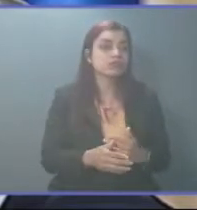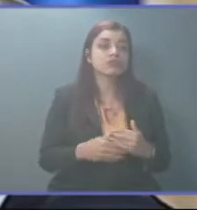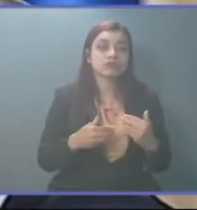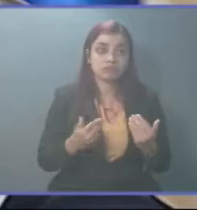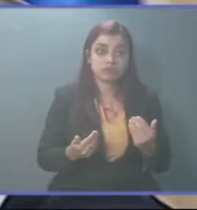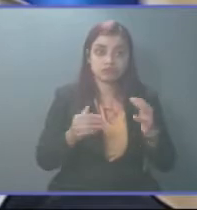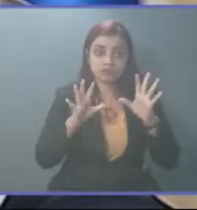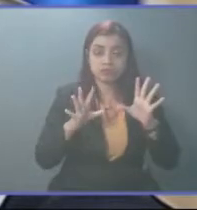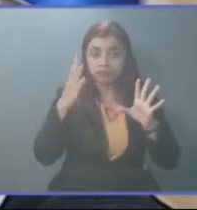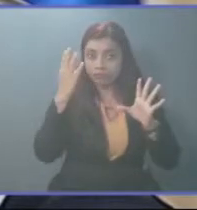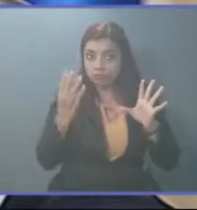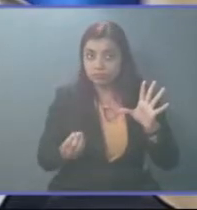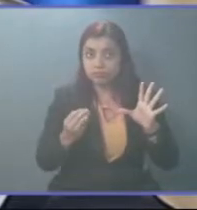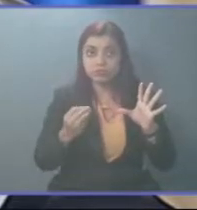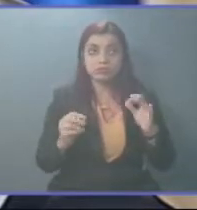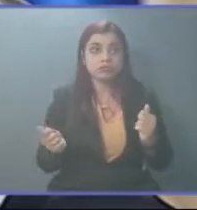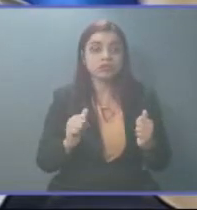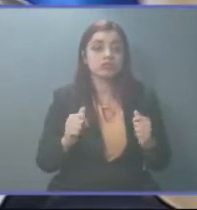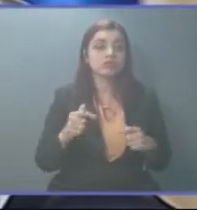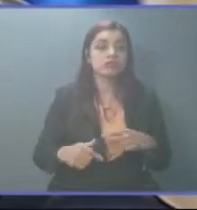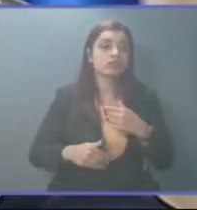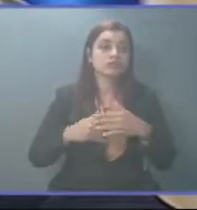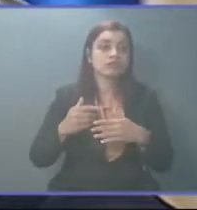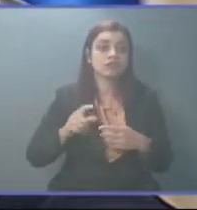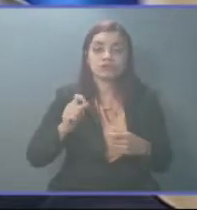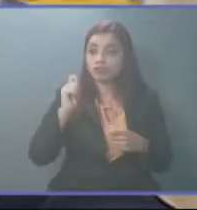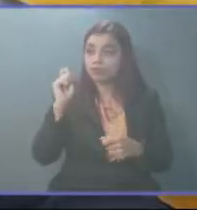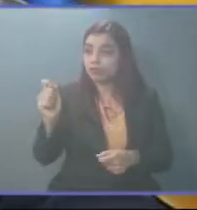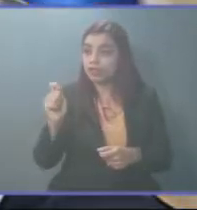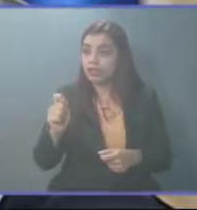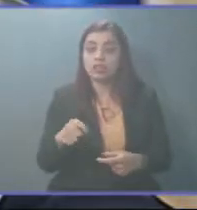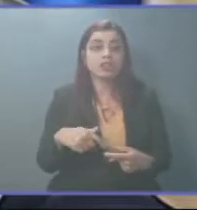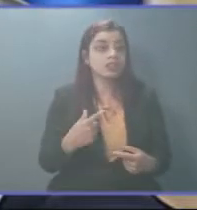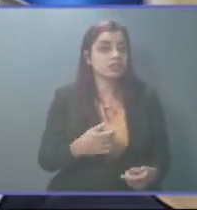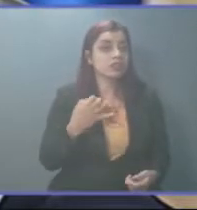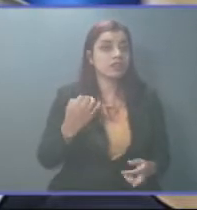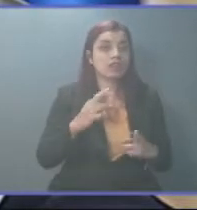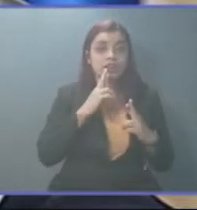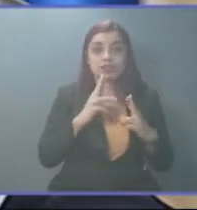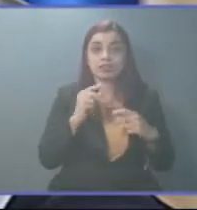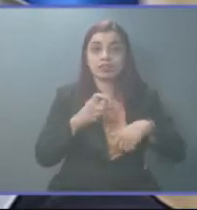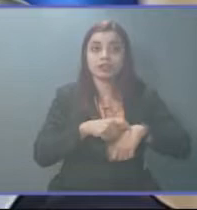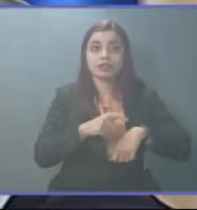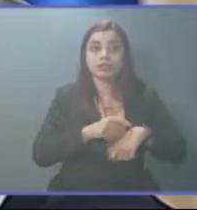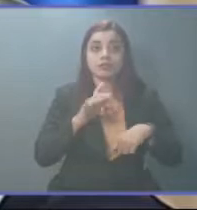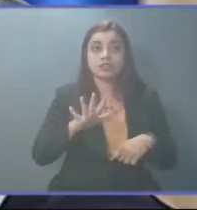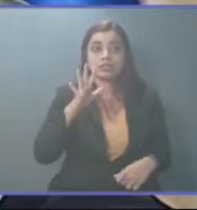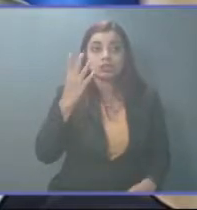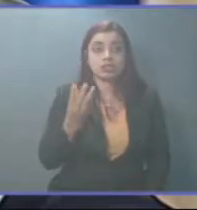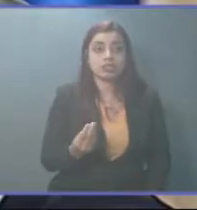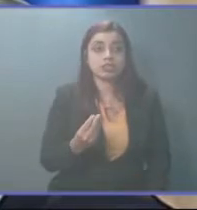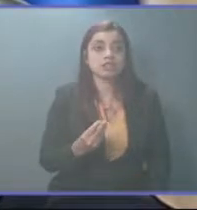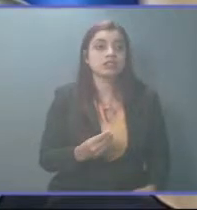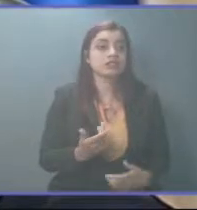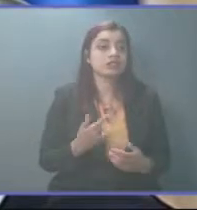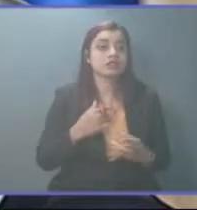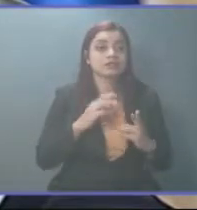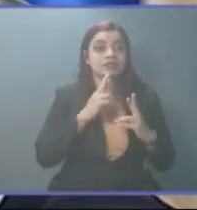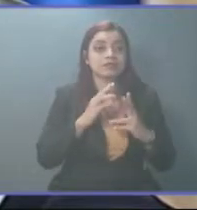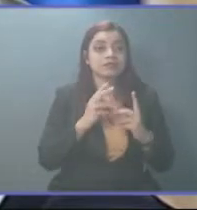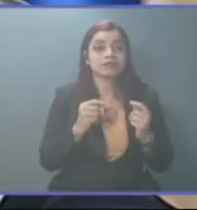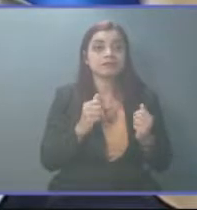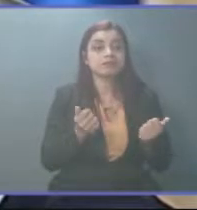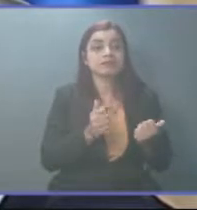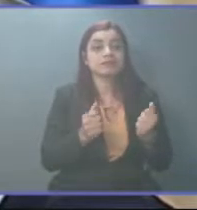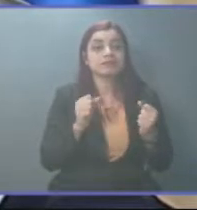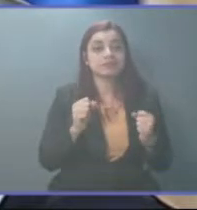los 10 días hábiles siguientes a la notificación. El que deberá resolverse en el plazo máximo de 5 días hábiles. En la resolución del recurso se